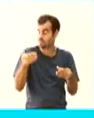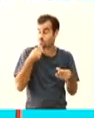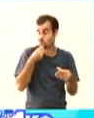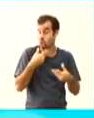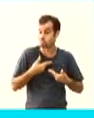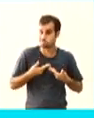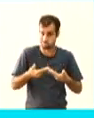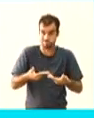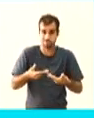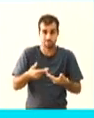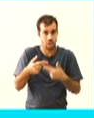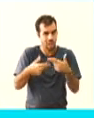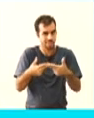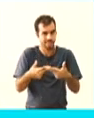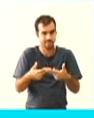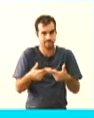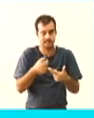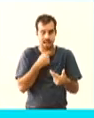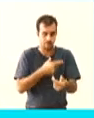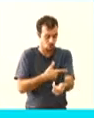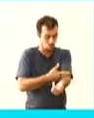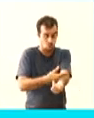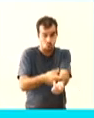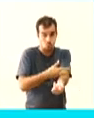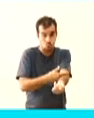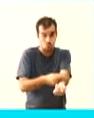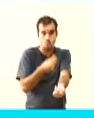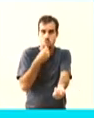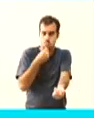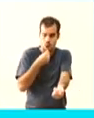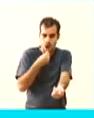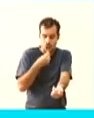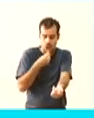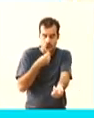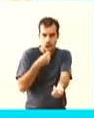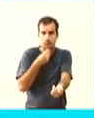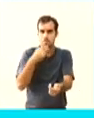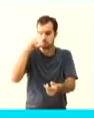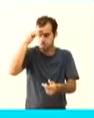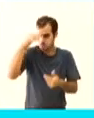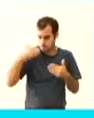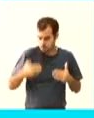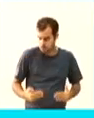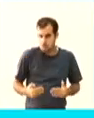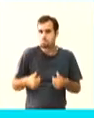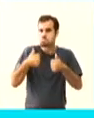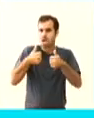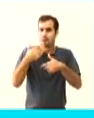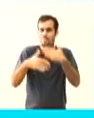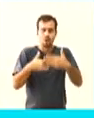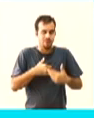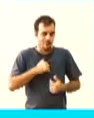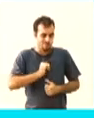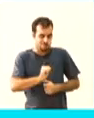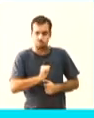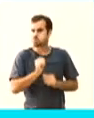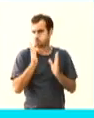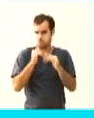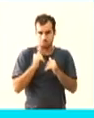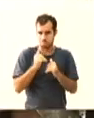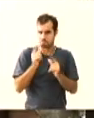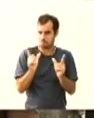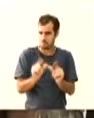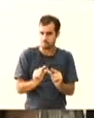hacerlo. Además, cuando donas sangre obtienes un buen análisis médico y se reducen las posibilidades de padecer problemas al